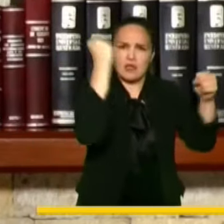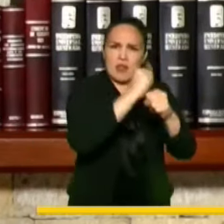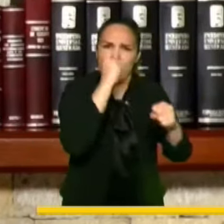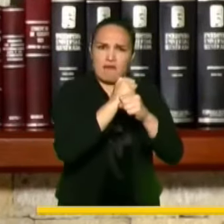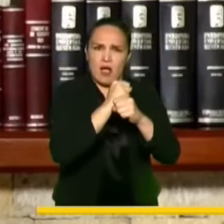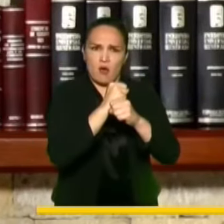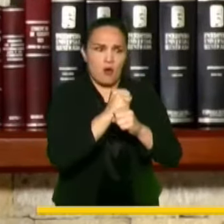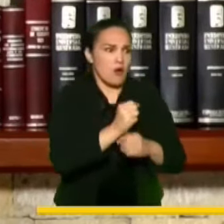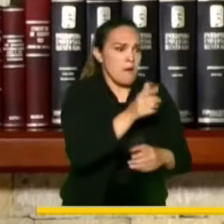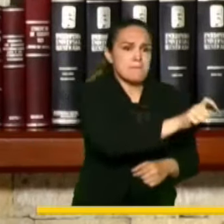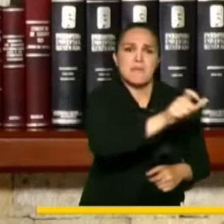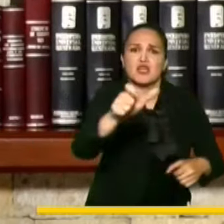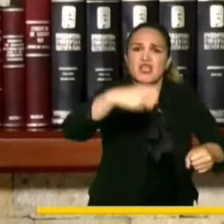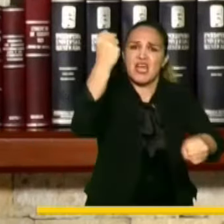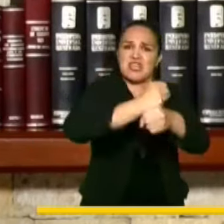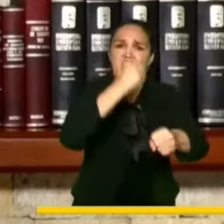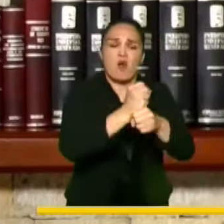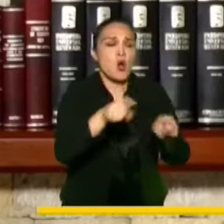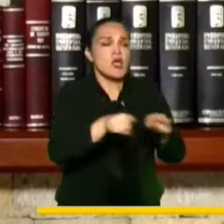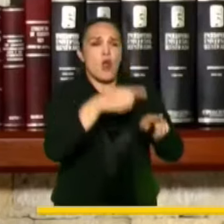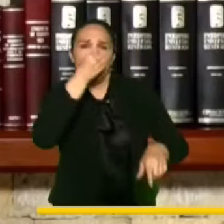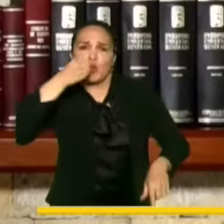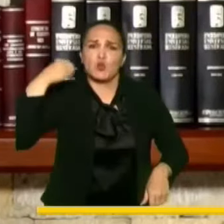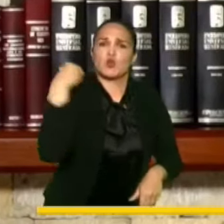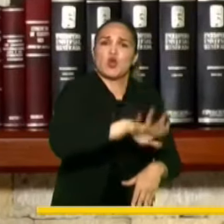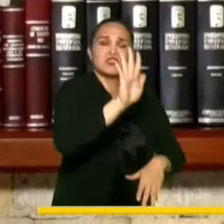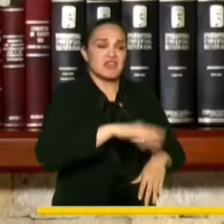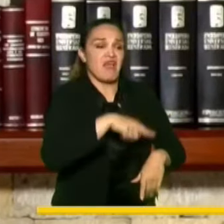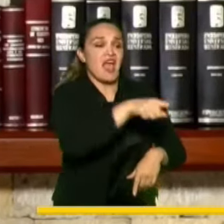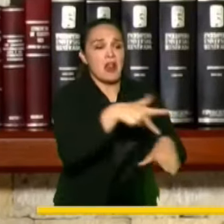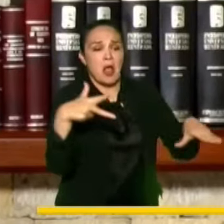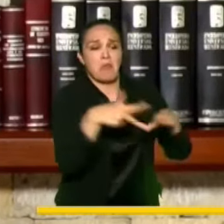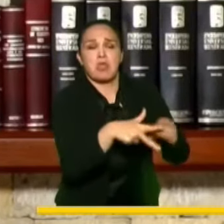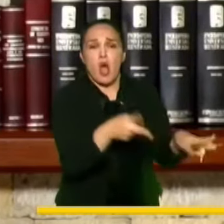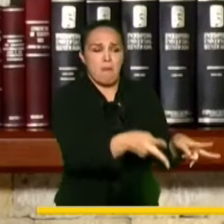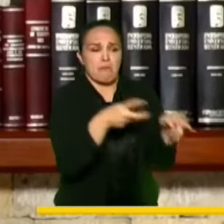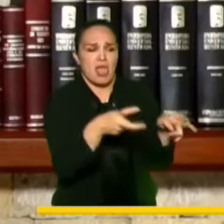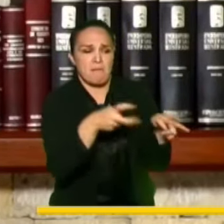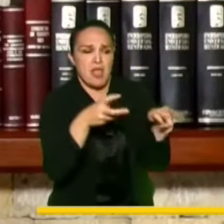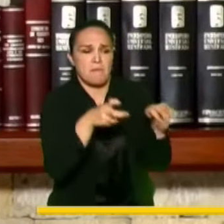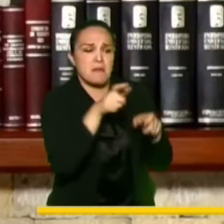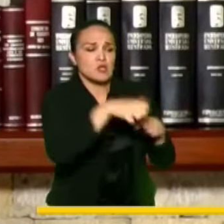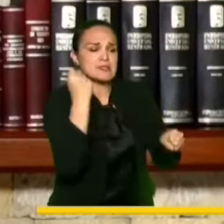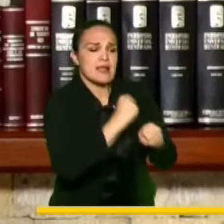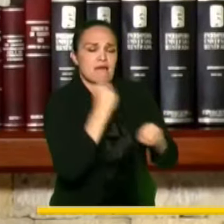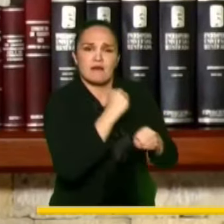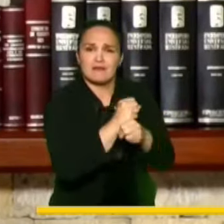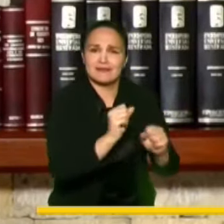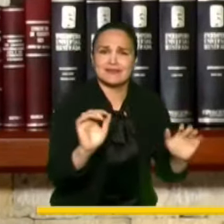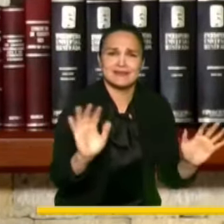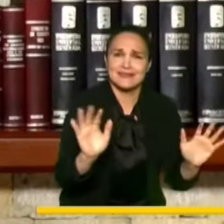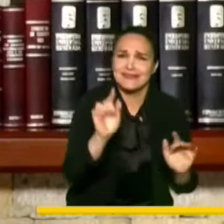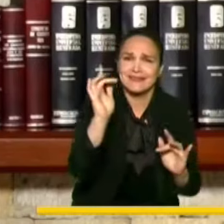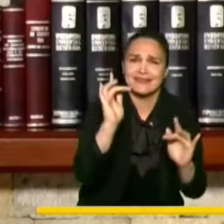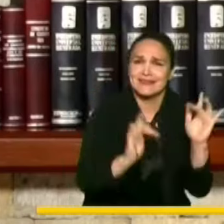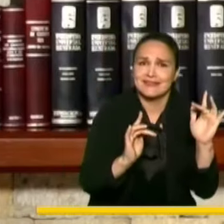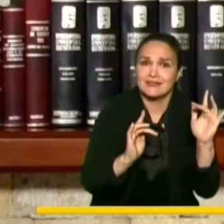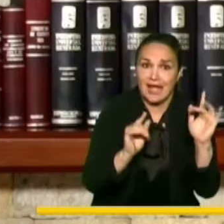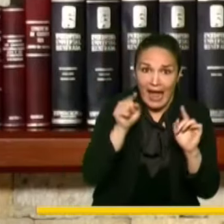objeto desechable sin ninguna estabilidad o sobreexplotar al máximo la fuerza laboral. La